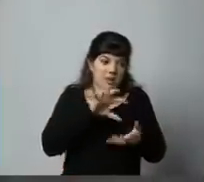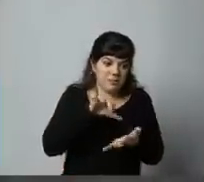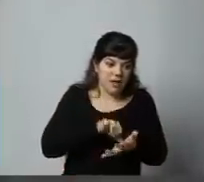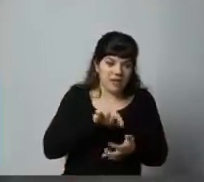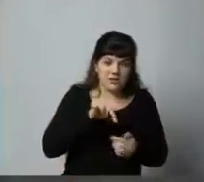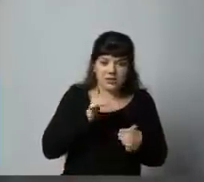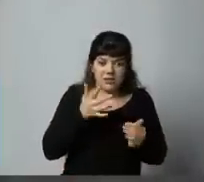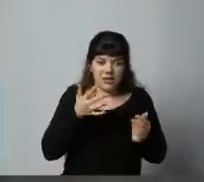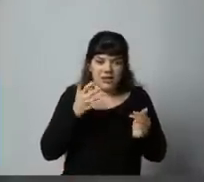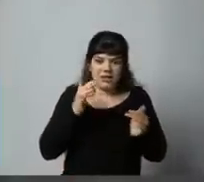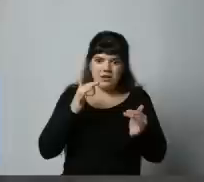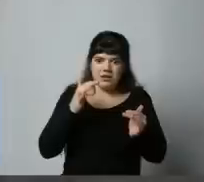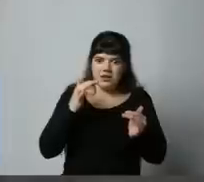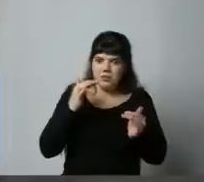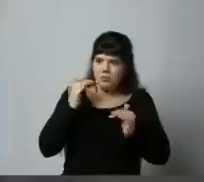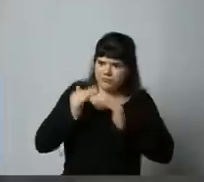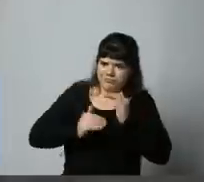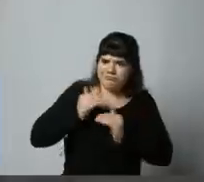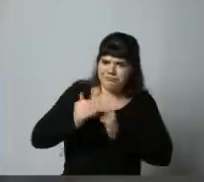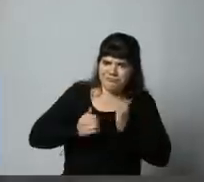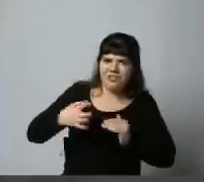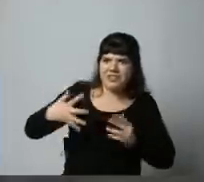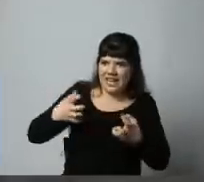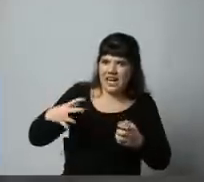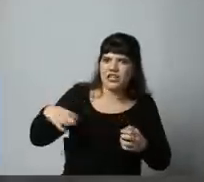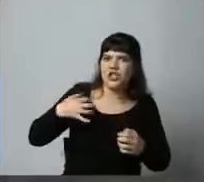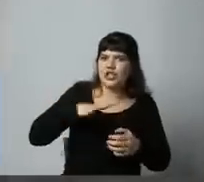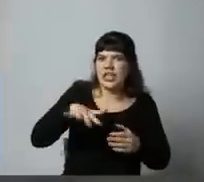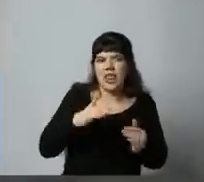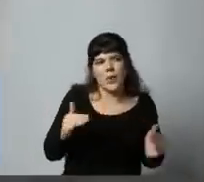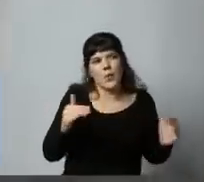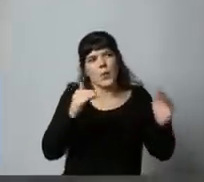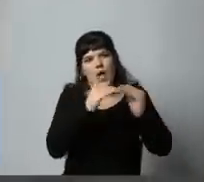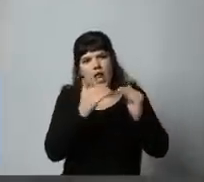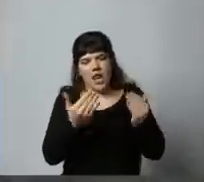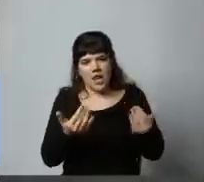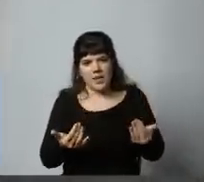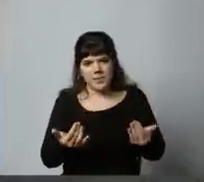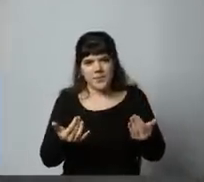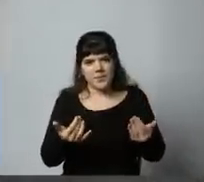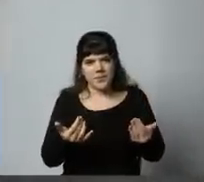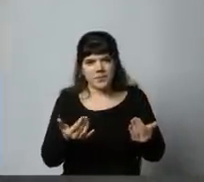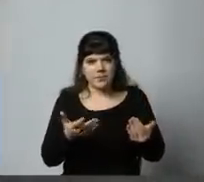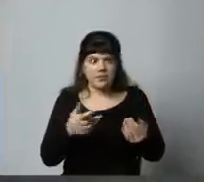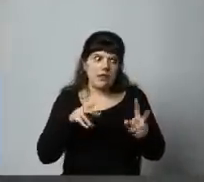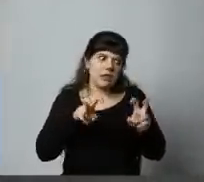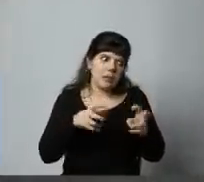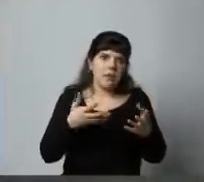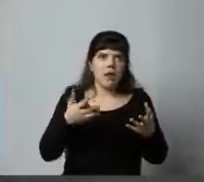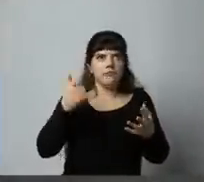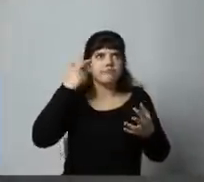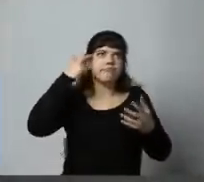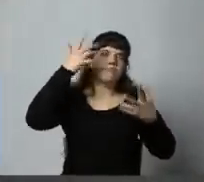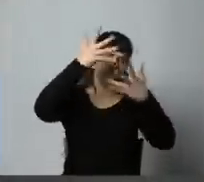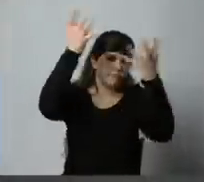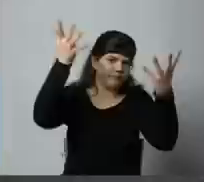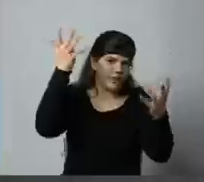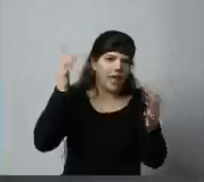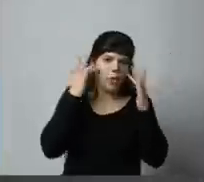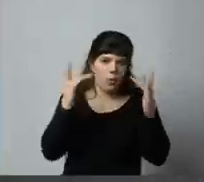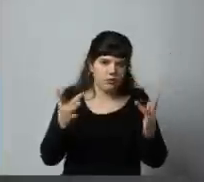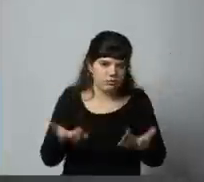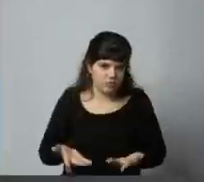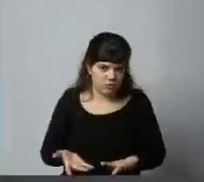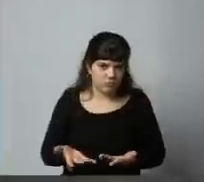construcción de una sociedad de iguales por lo menos en la utopía vareliana